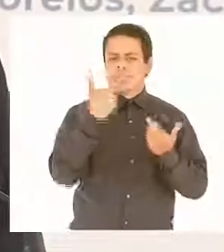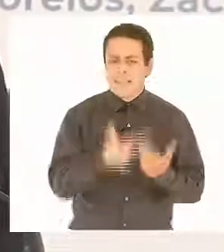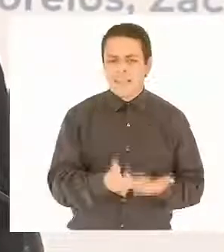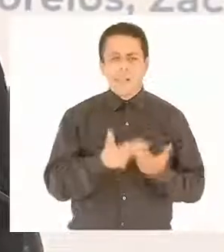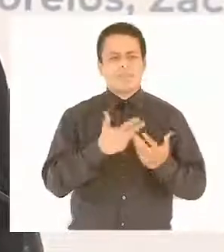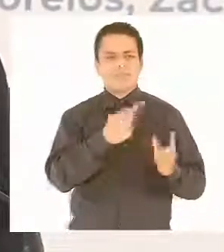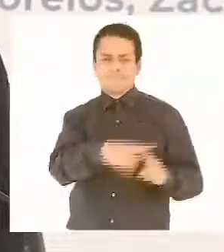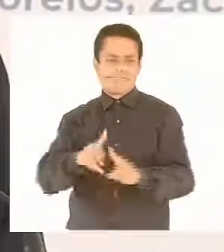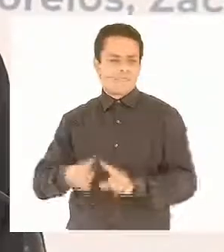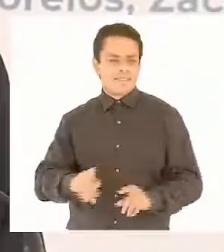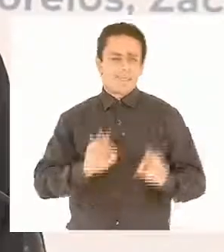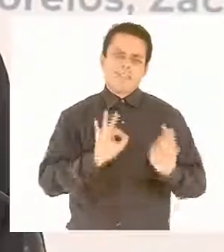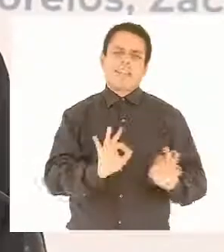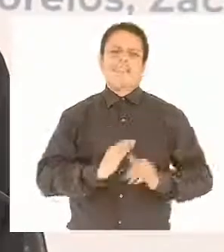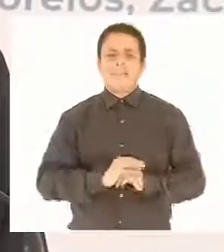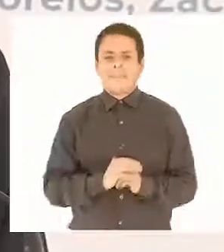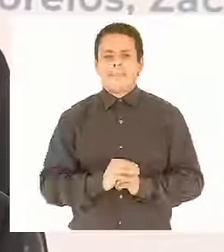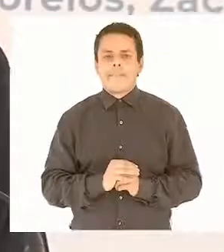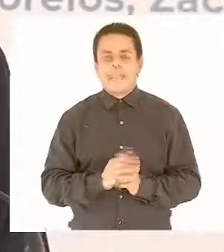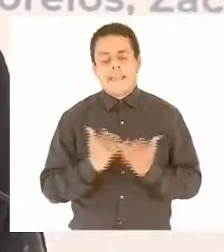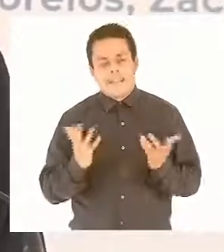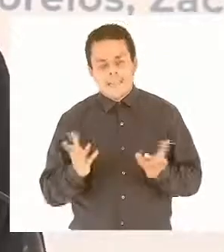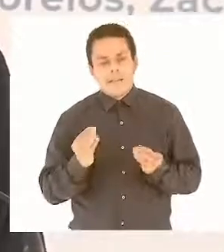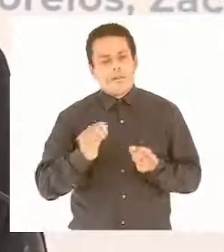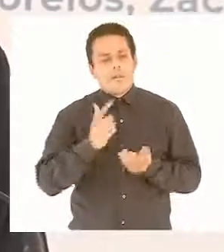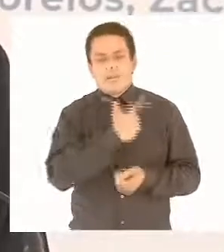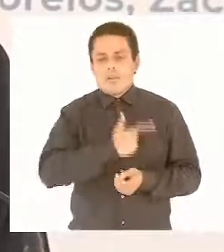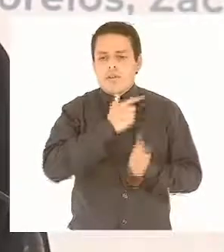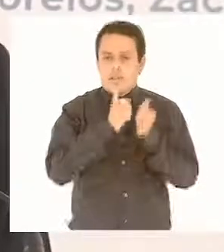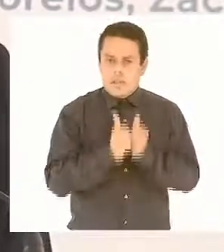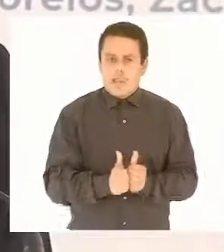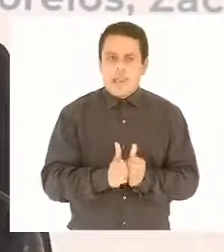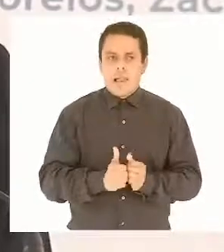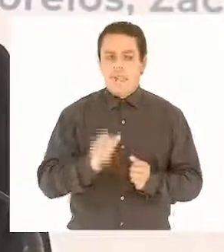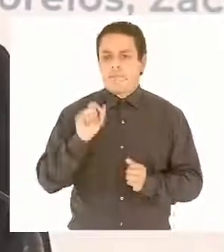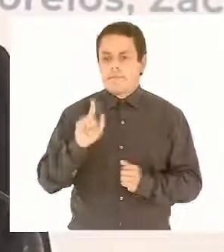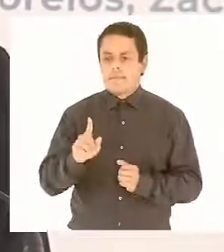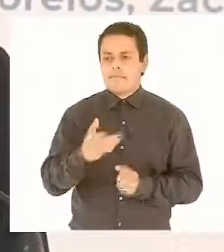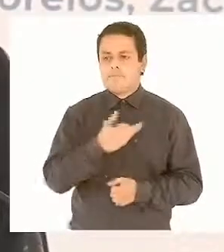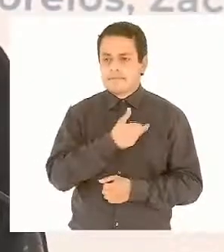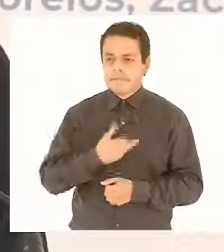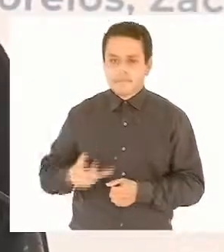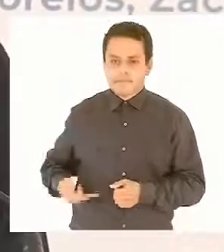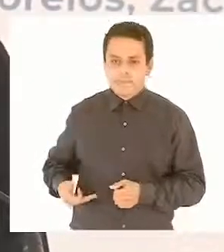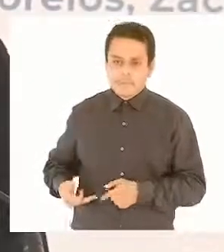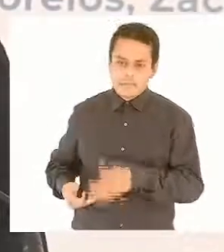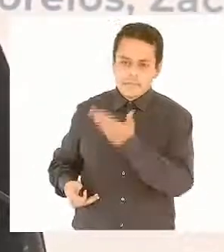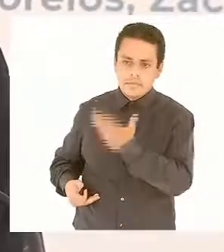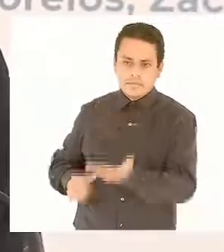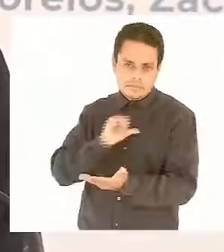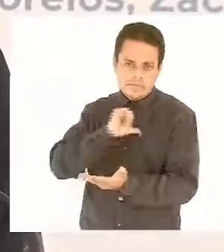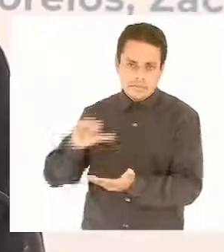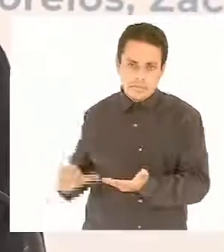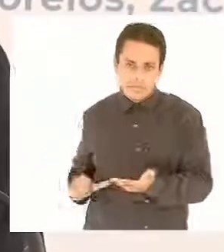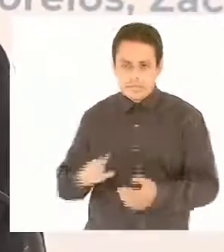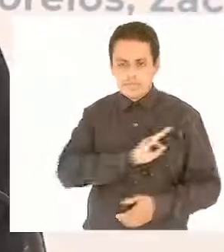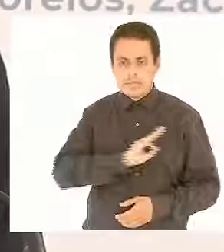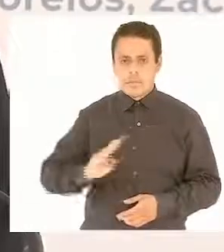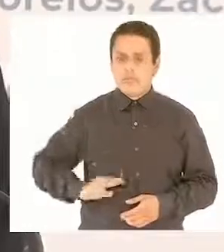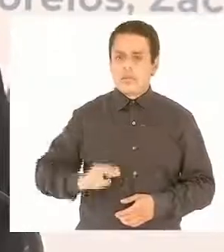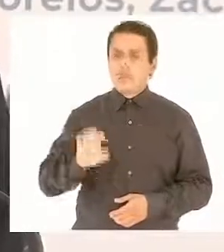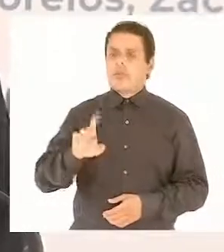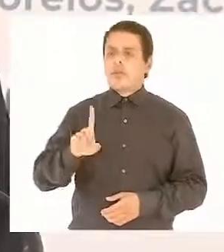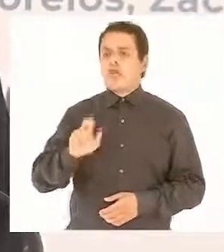muchísimo gusto estar aquí. Le agradezco al ciudadano presidente municipal, Eduardo